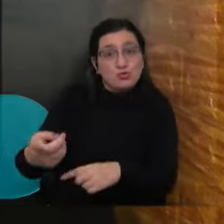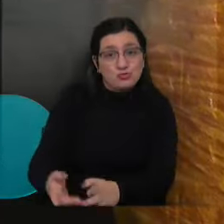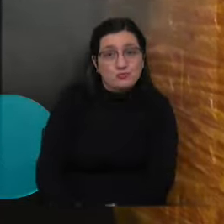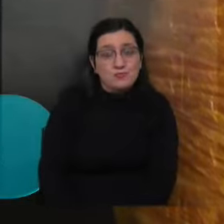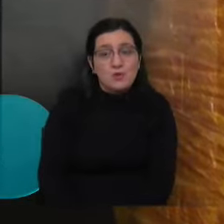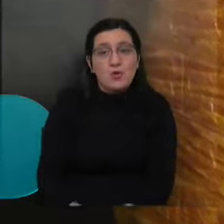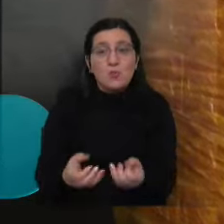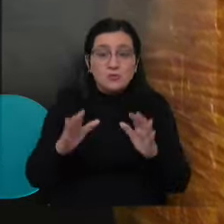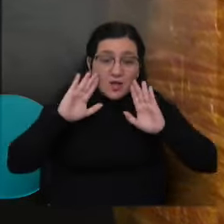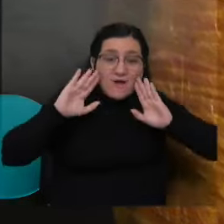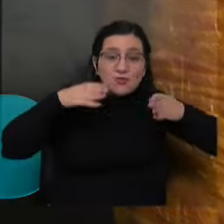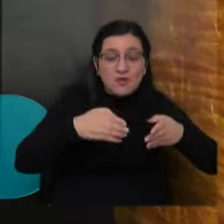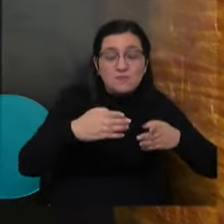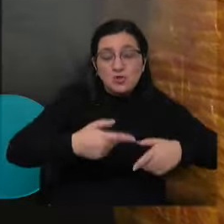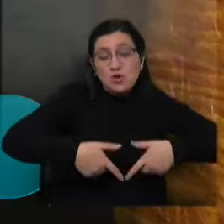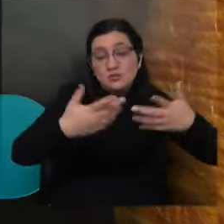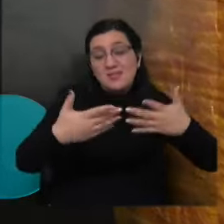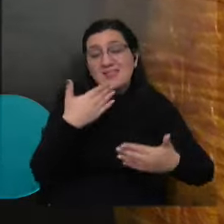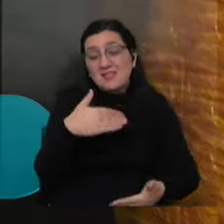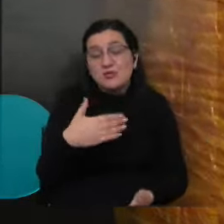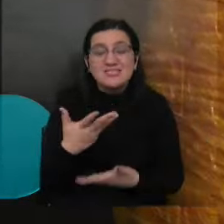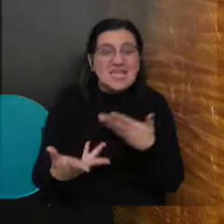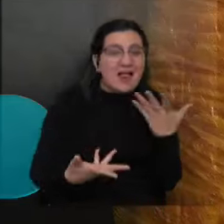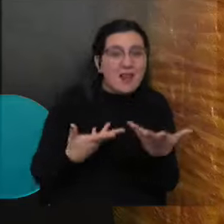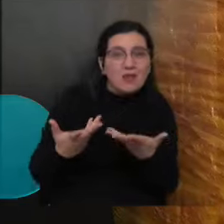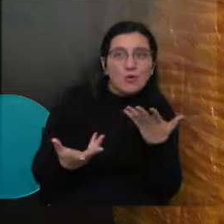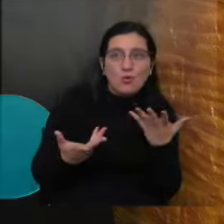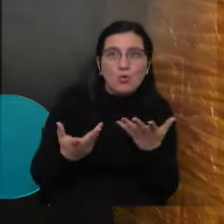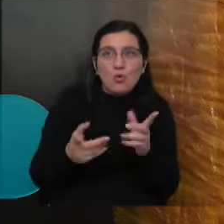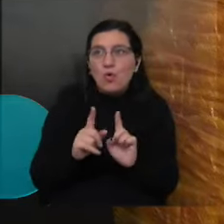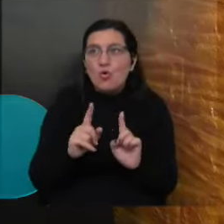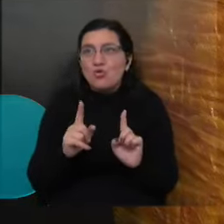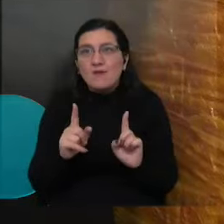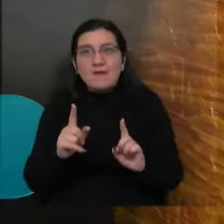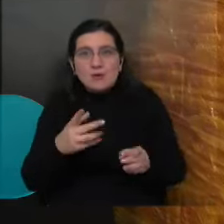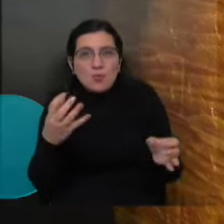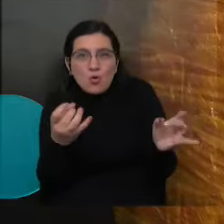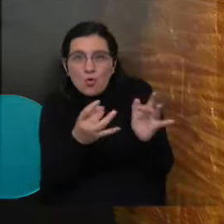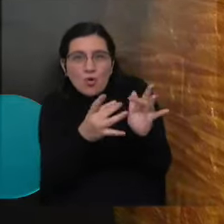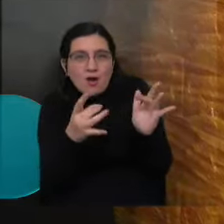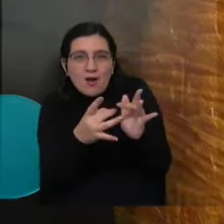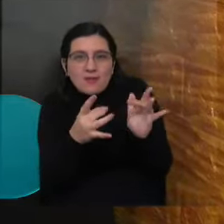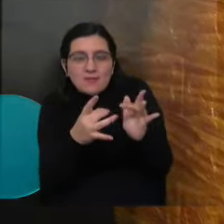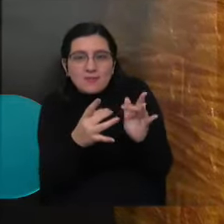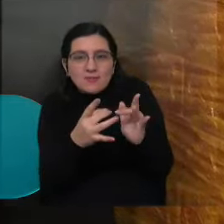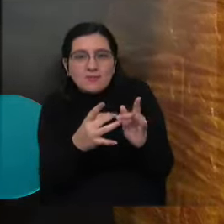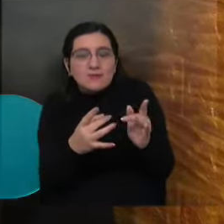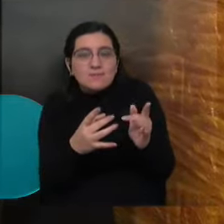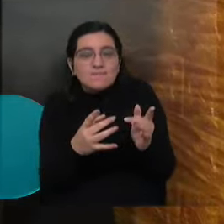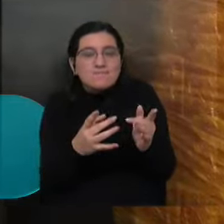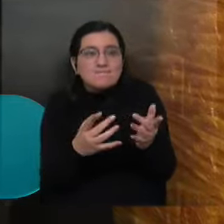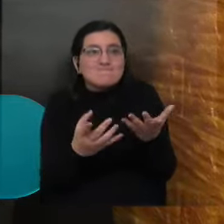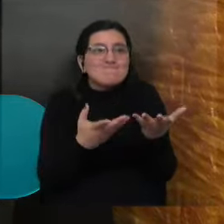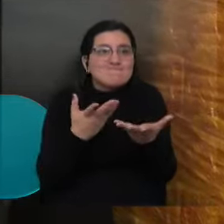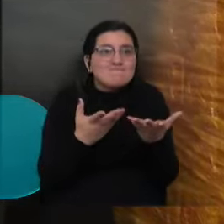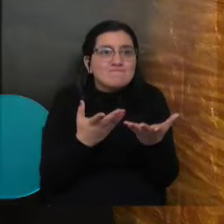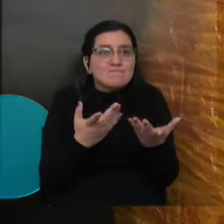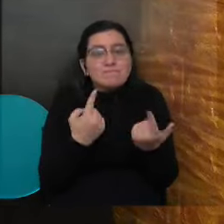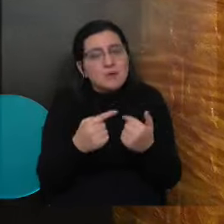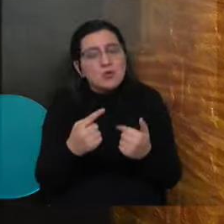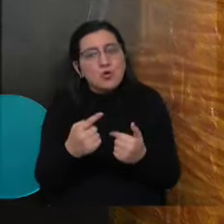abordamos los recitales entendiendo que si algo no estaba a óptimo nivel era parte de nuestro lenguaje y era parte de nuestra de